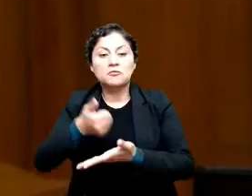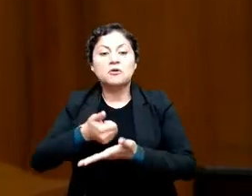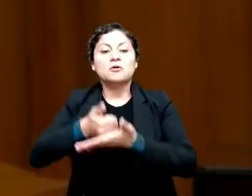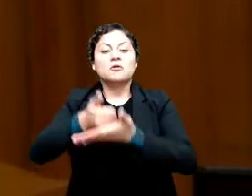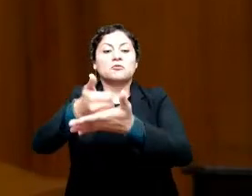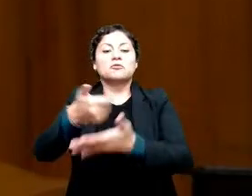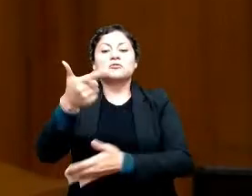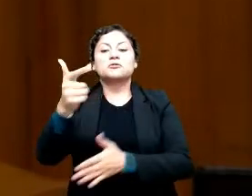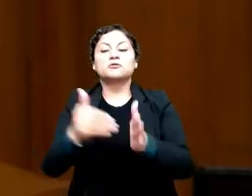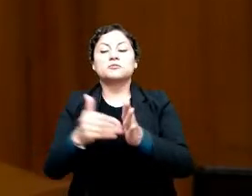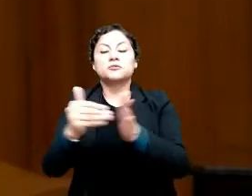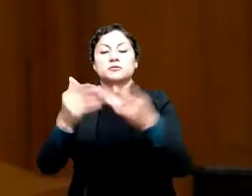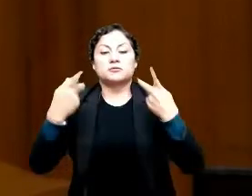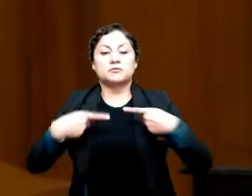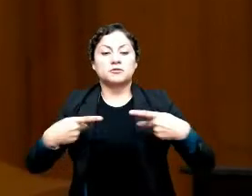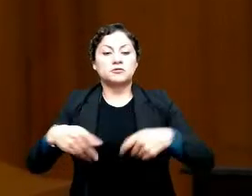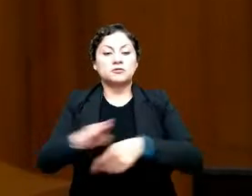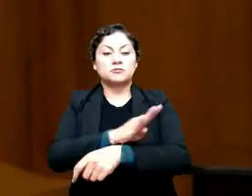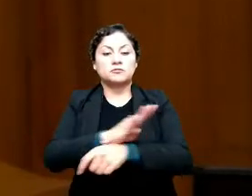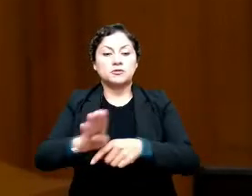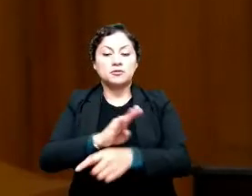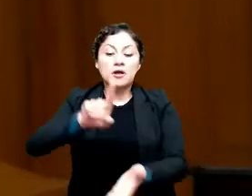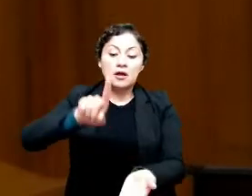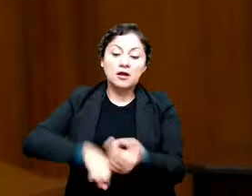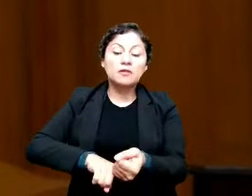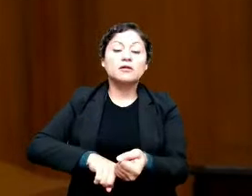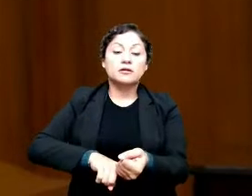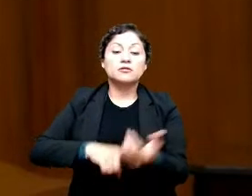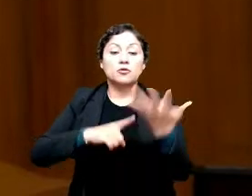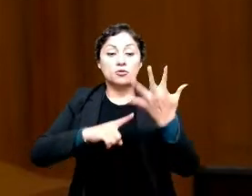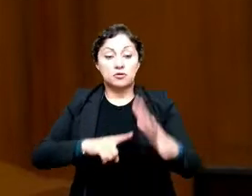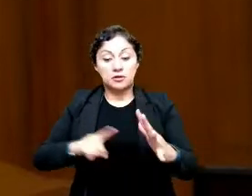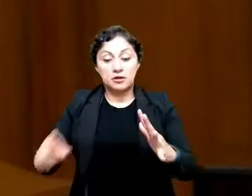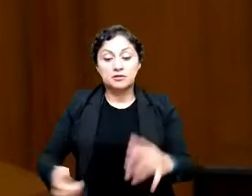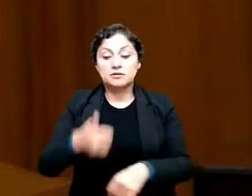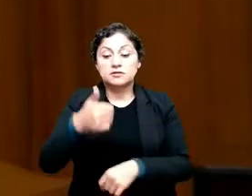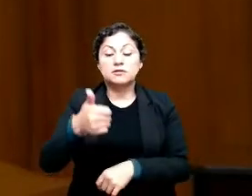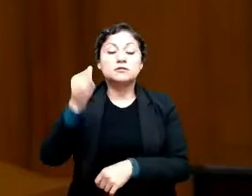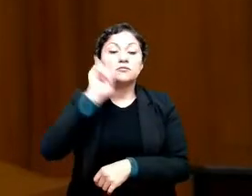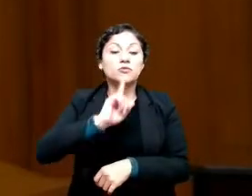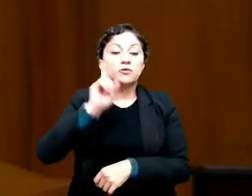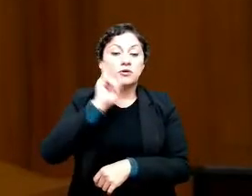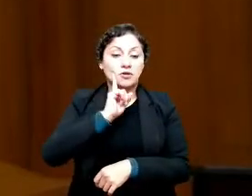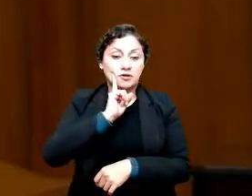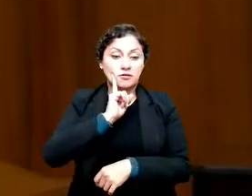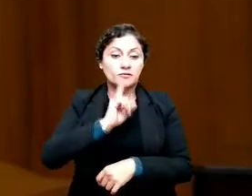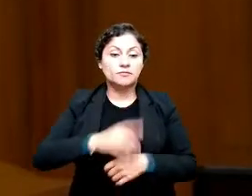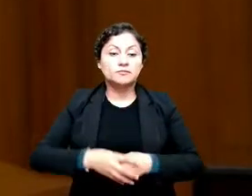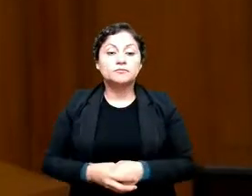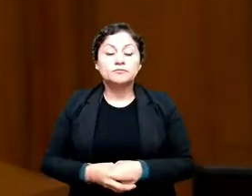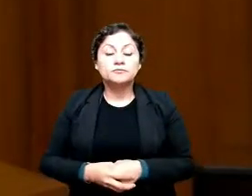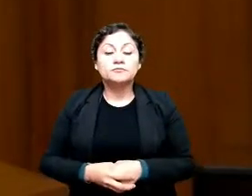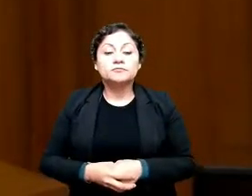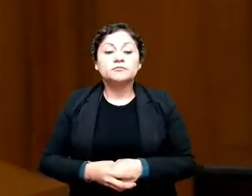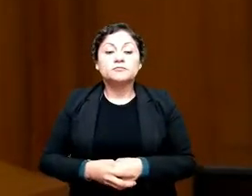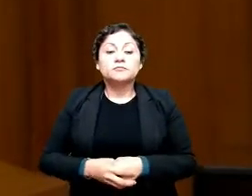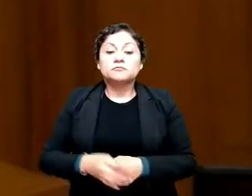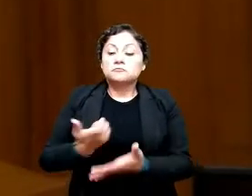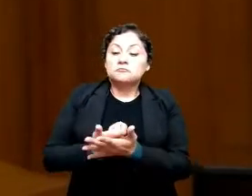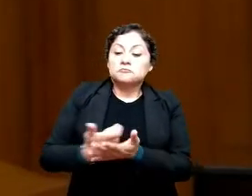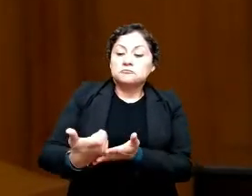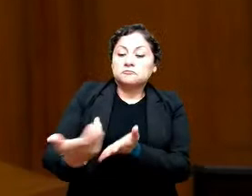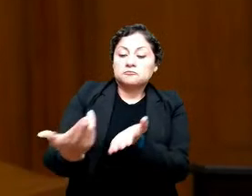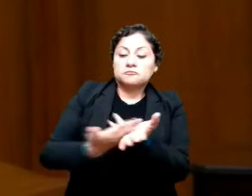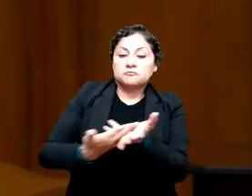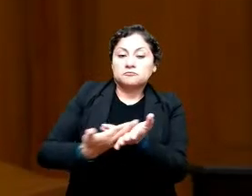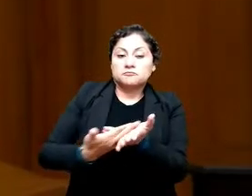de beneficiarios, donde cada 6 de cada 10 son mujeres. Con el salario rosa se pone en el centro